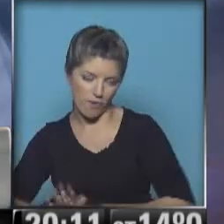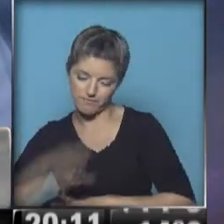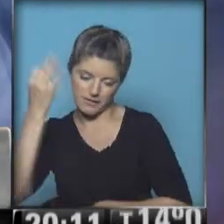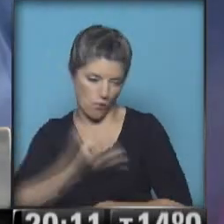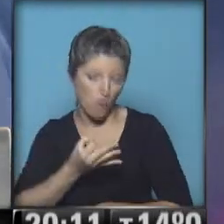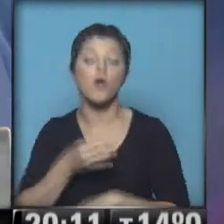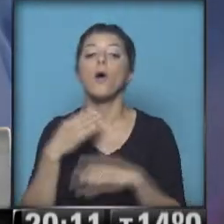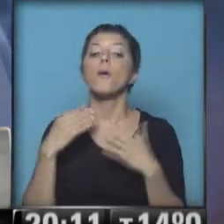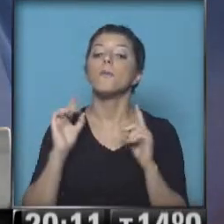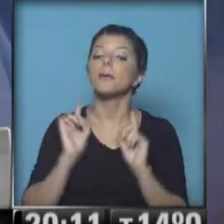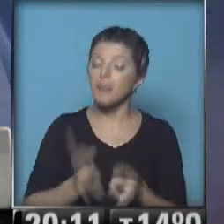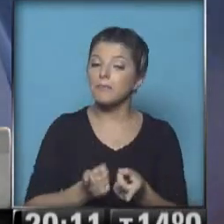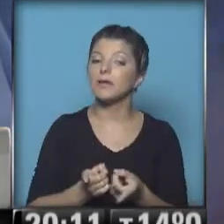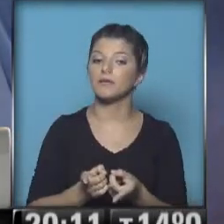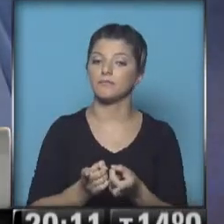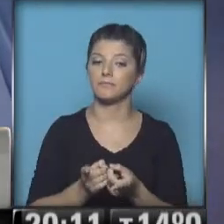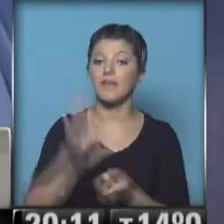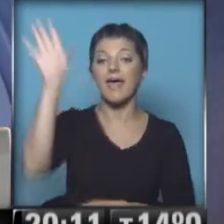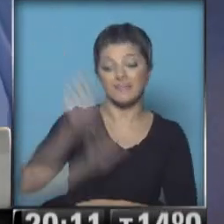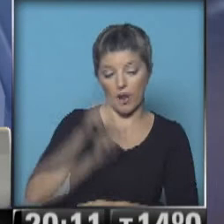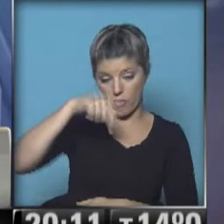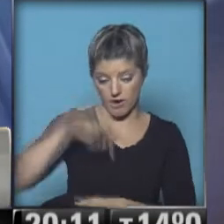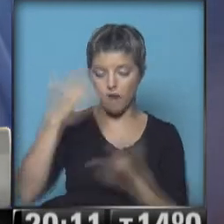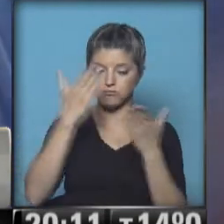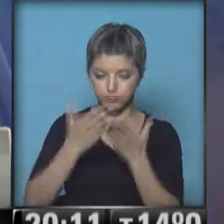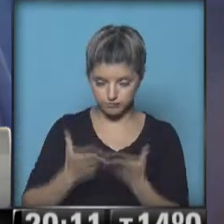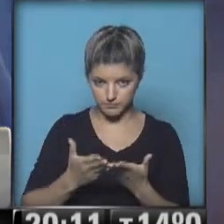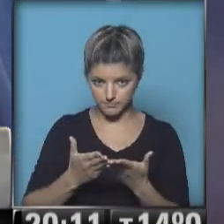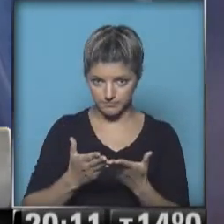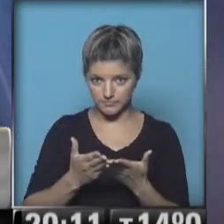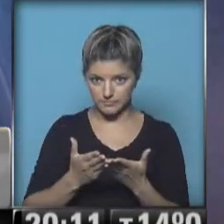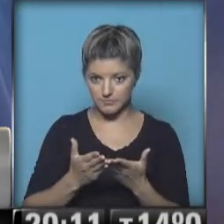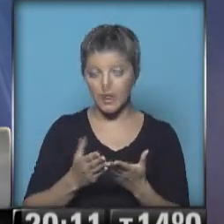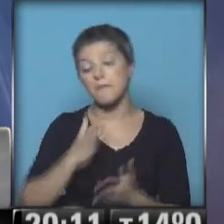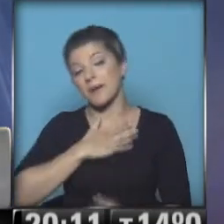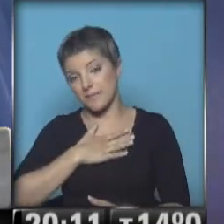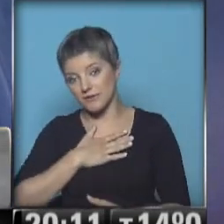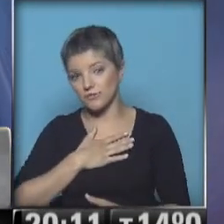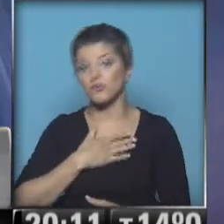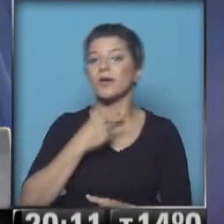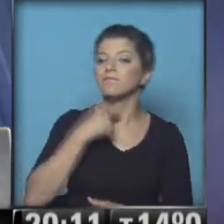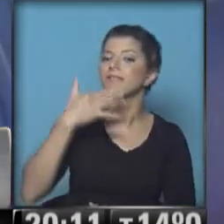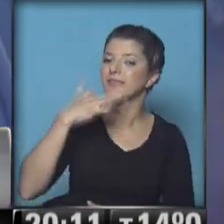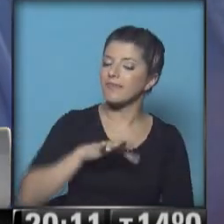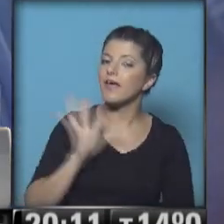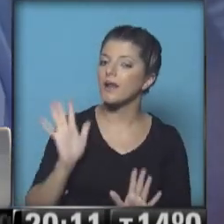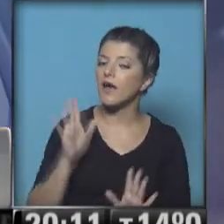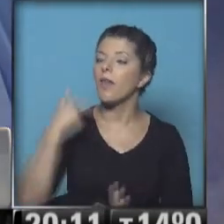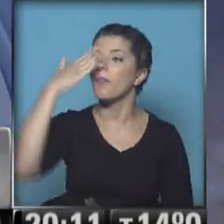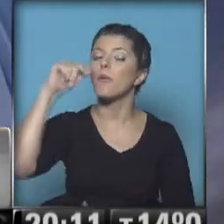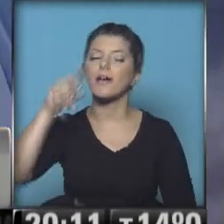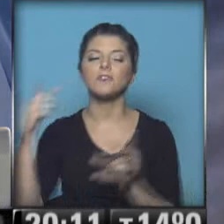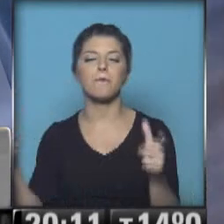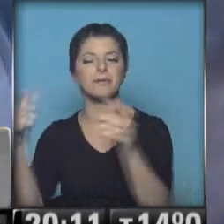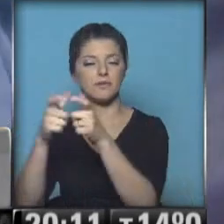lo ha traído elaborado también la presidenta de la nación es intentar de mi parte claro interpretarla después de la visita que tuvo